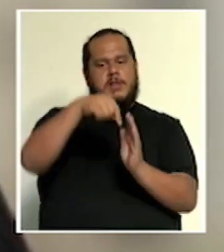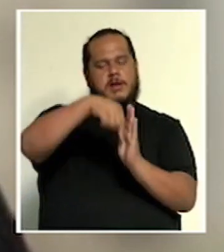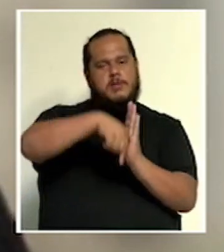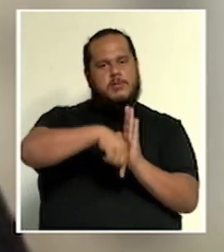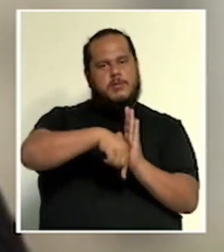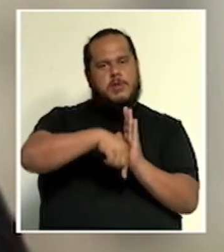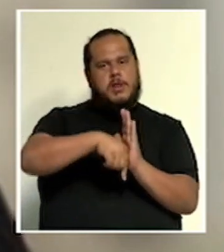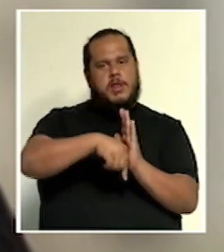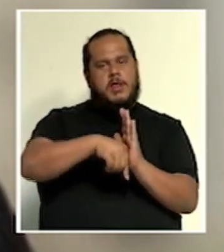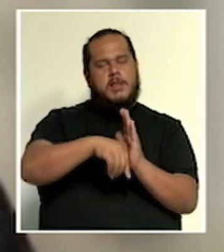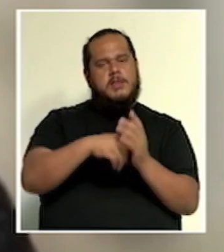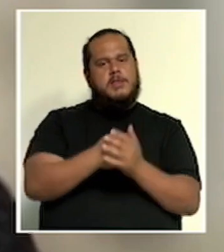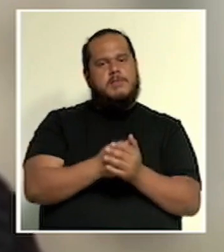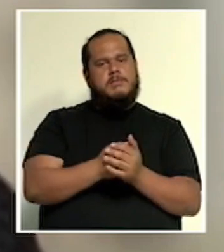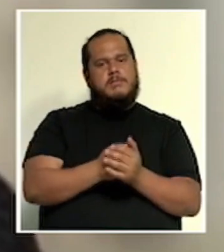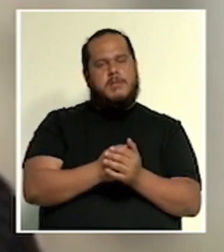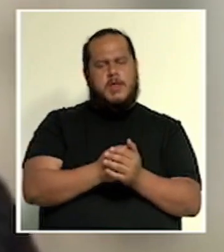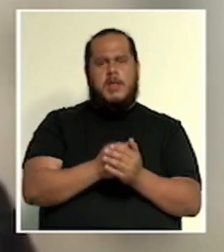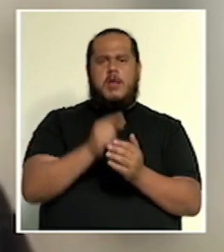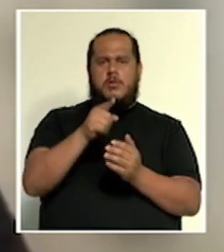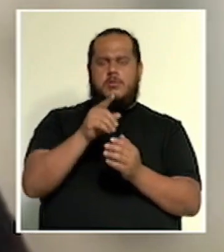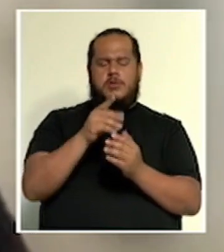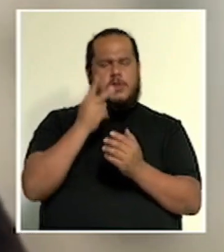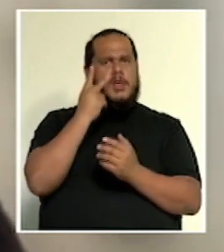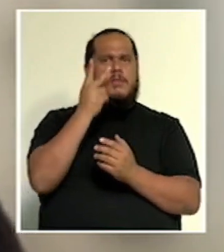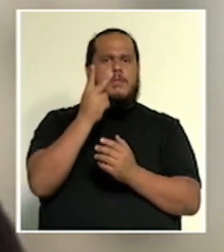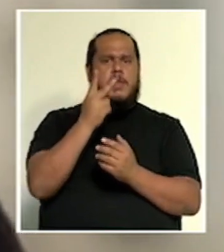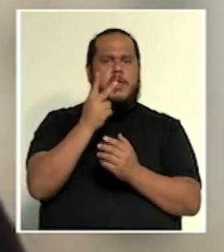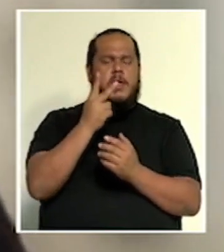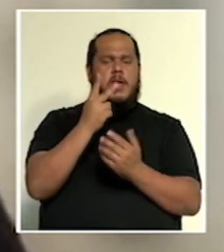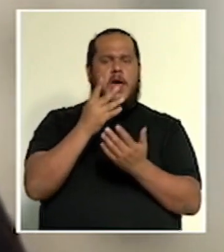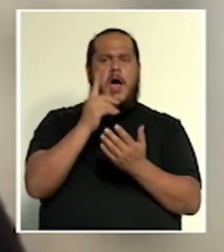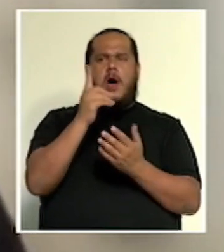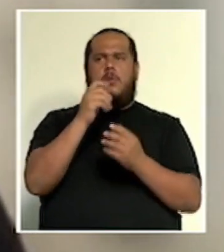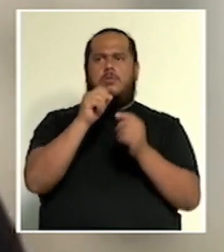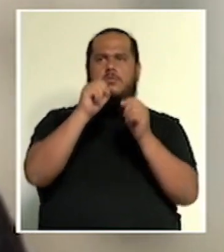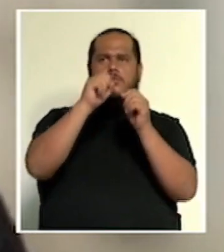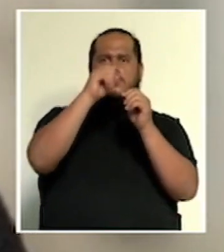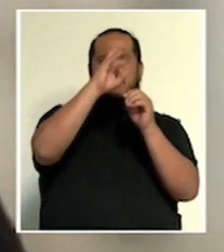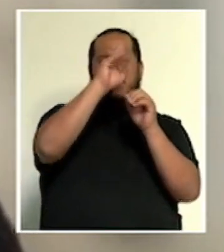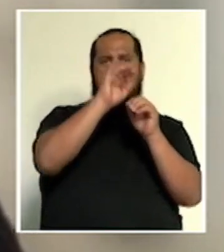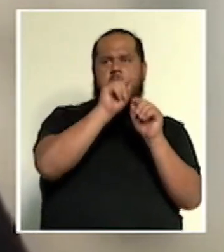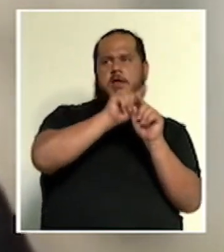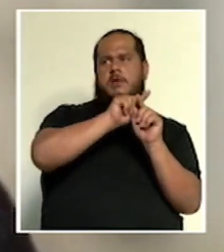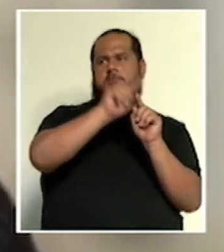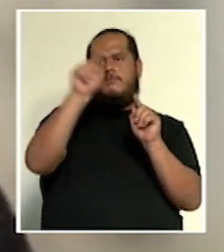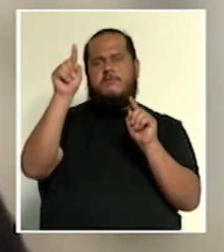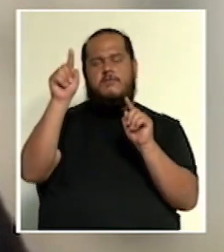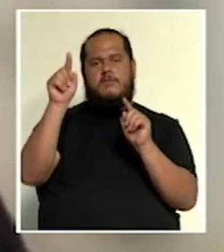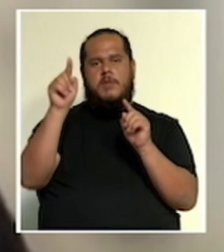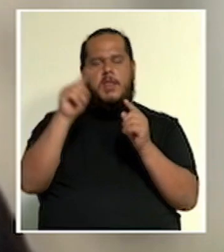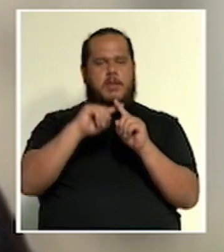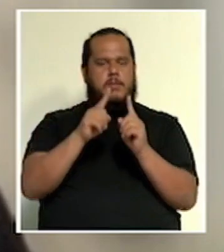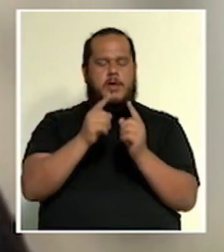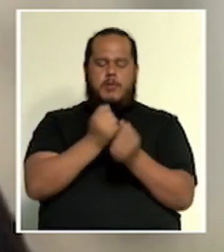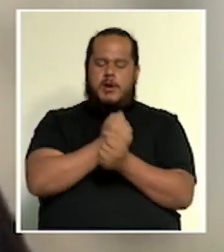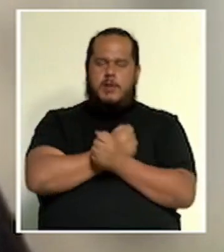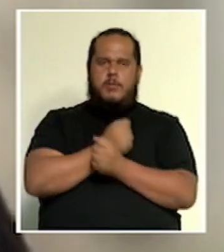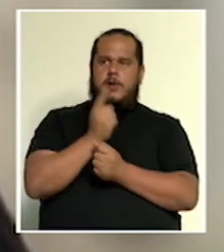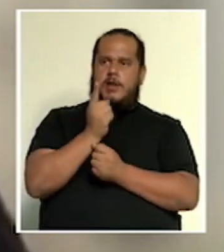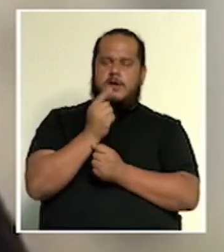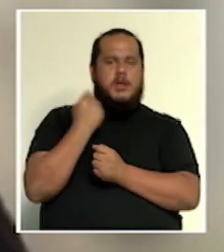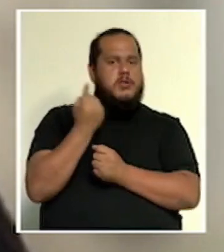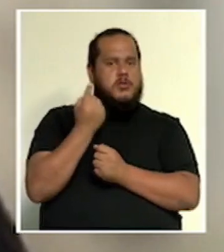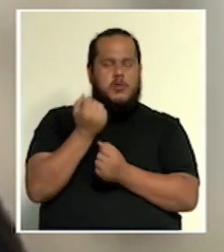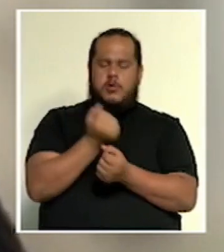profundidades del azogue. Te asomas a las estelas de un cometa, siembras vértigo, pero el amor allí, solo